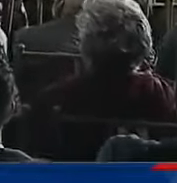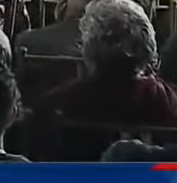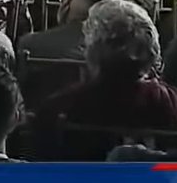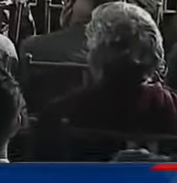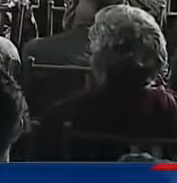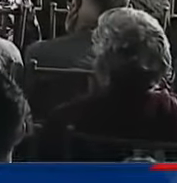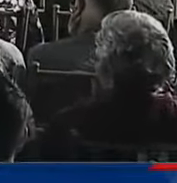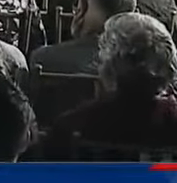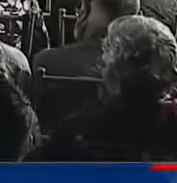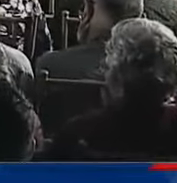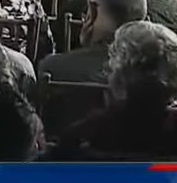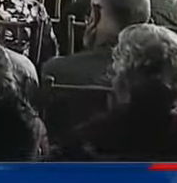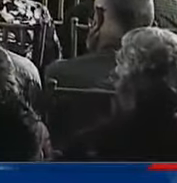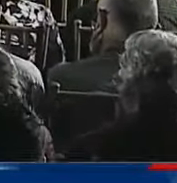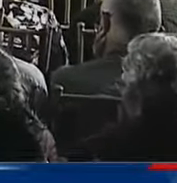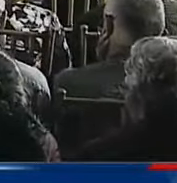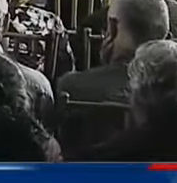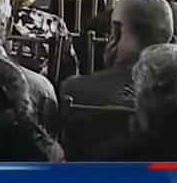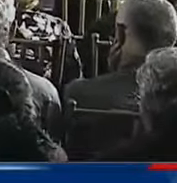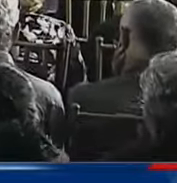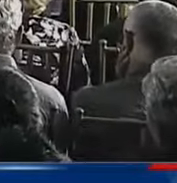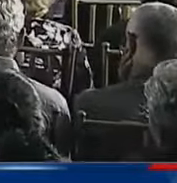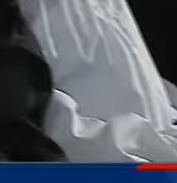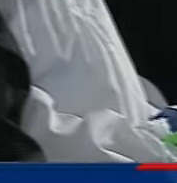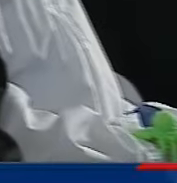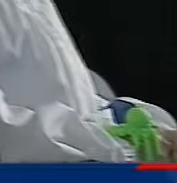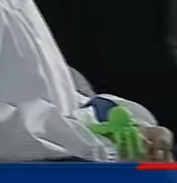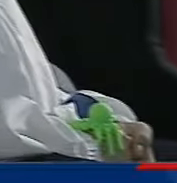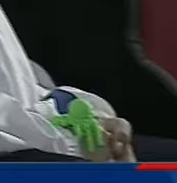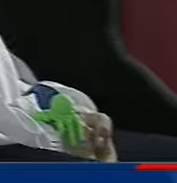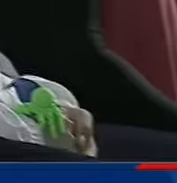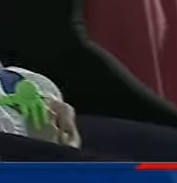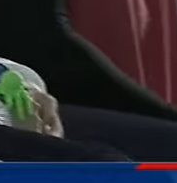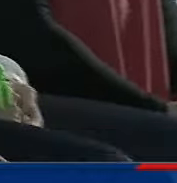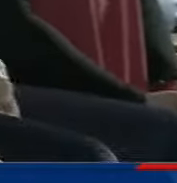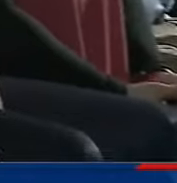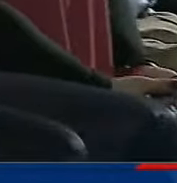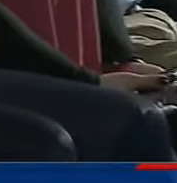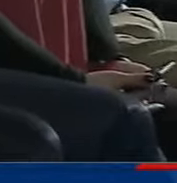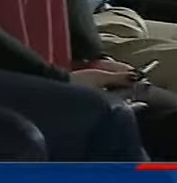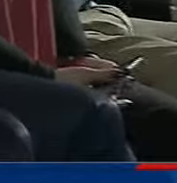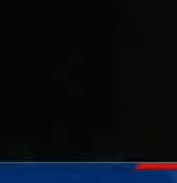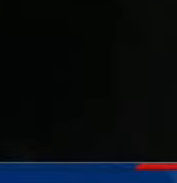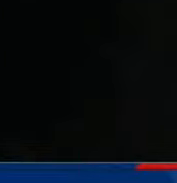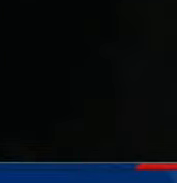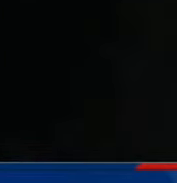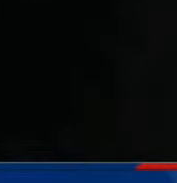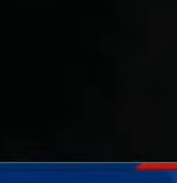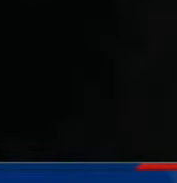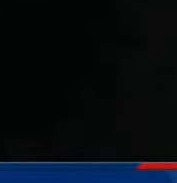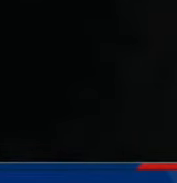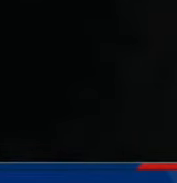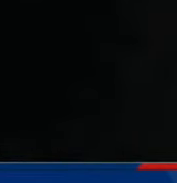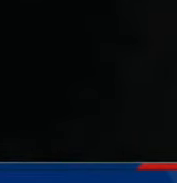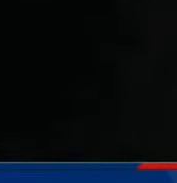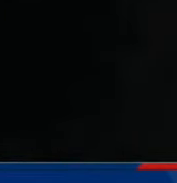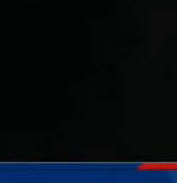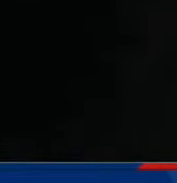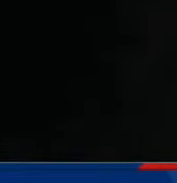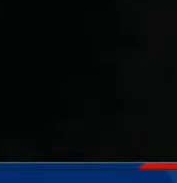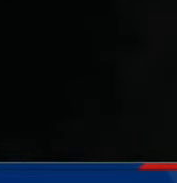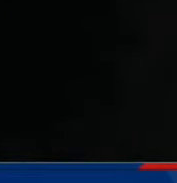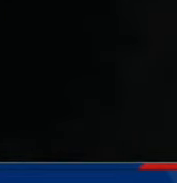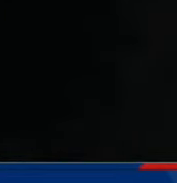firma de los estatutos republicanos. De manera, presidente, que quiero darle... Vámonos directo a la vela de coro, porque si de buenas noticias se